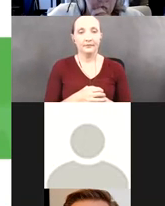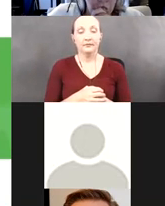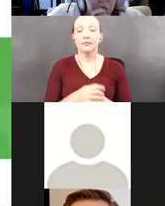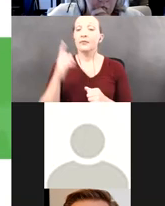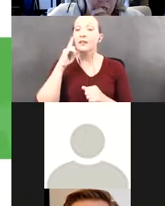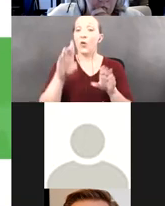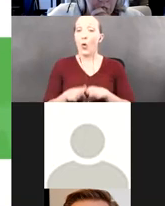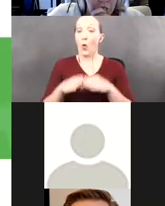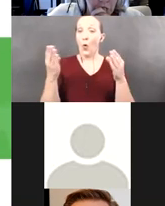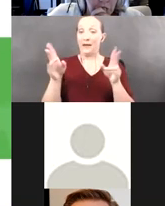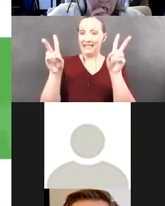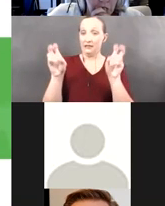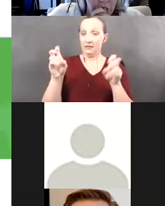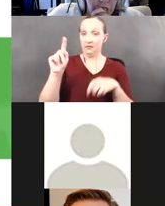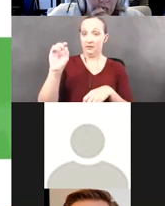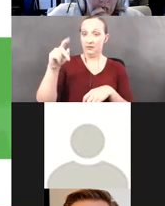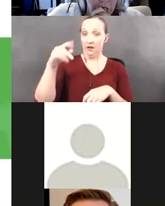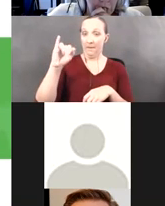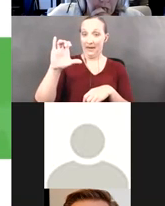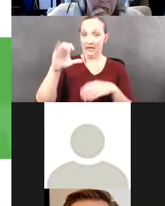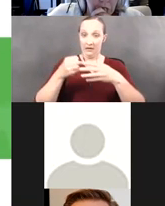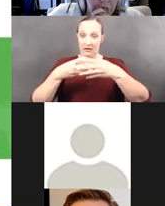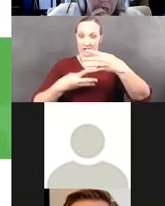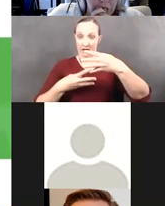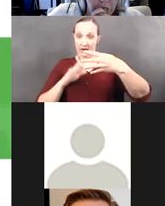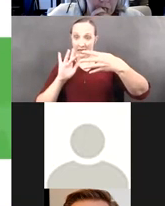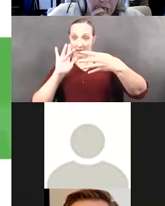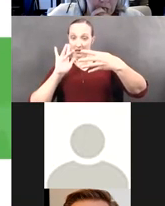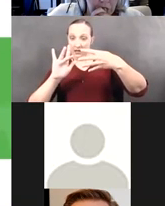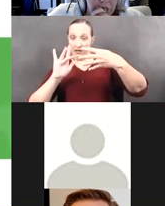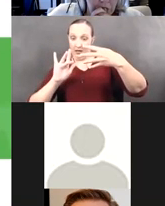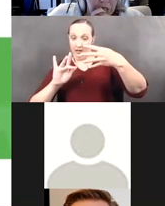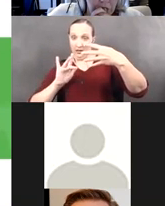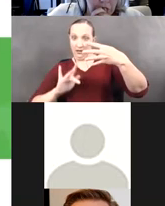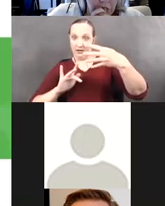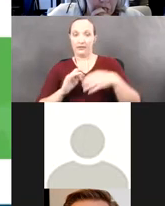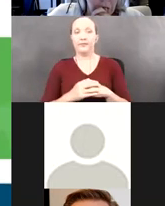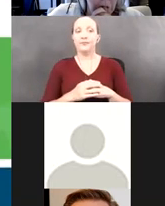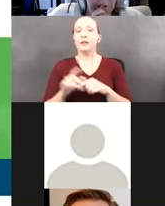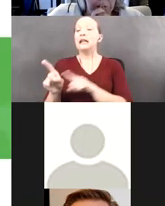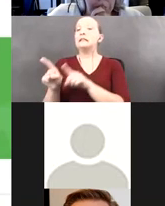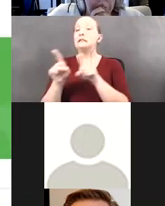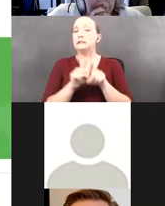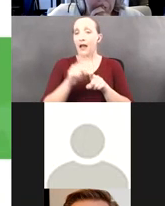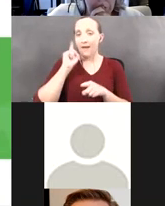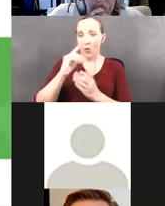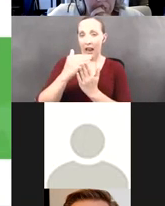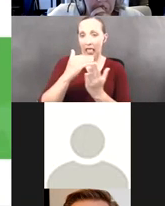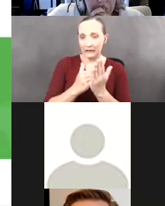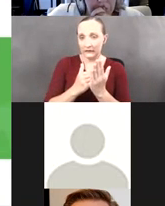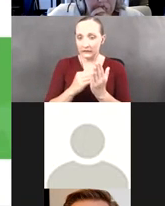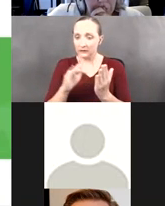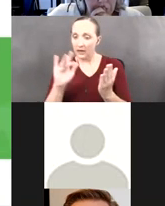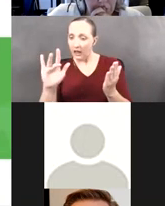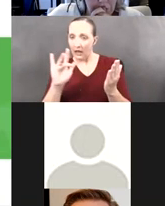topic, Para click on the abrir un topic, tema, and haga in clic order en to el open a tema. lesson, Y para click abrir on the una lesson. lección de ese tema, haga clic en